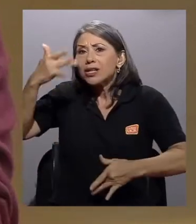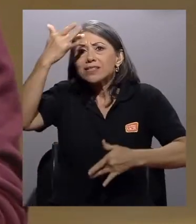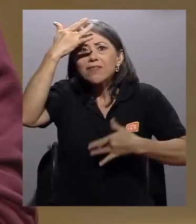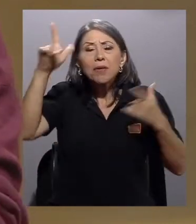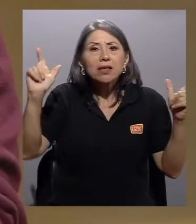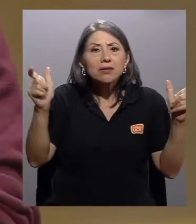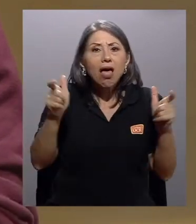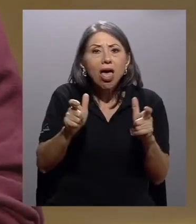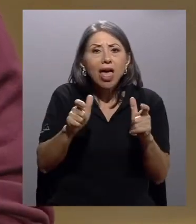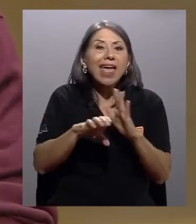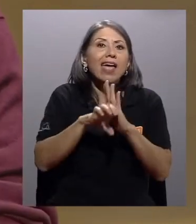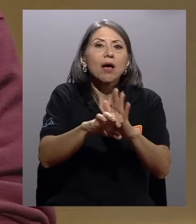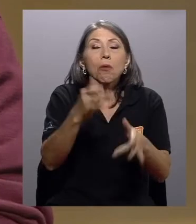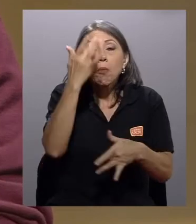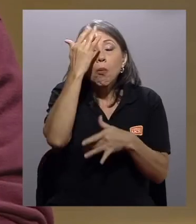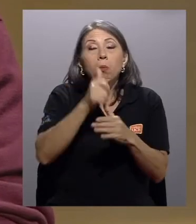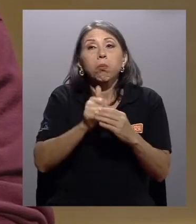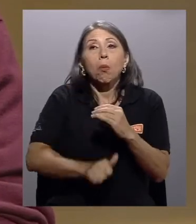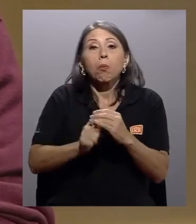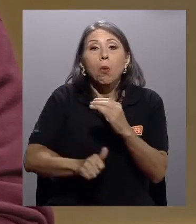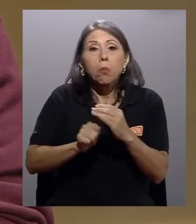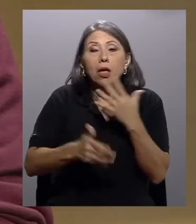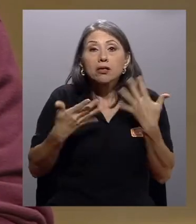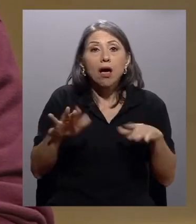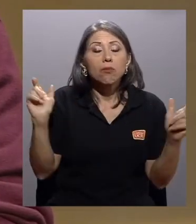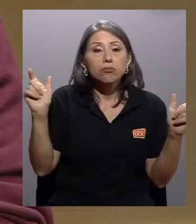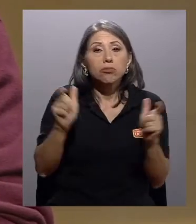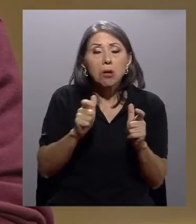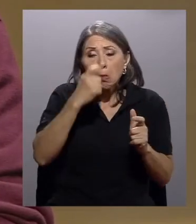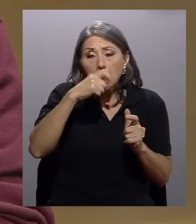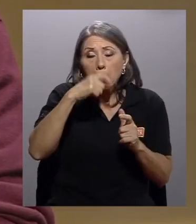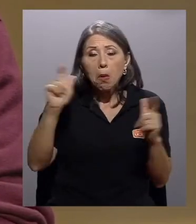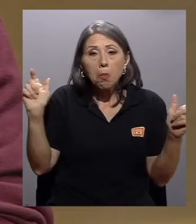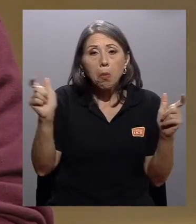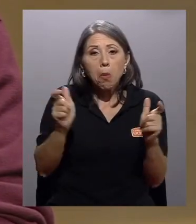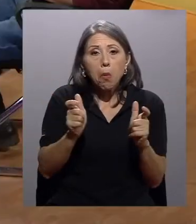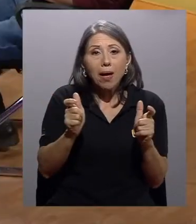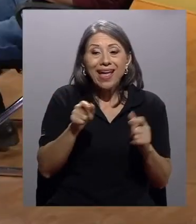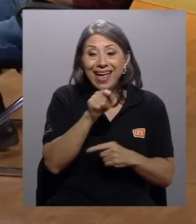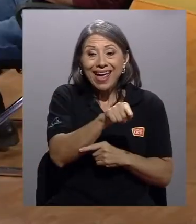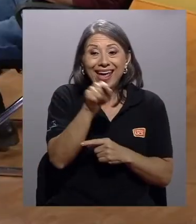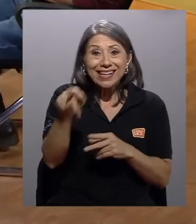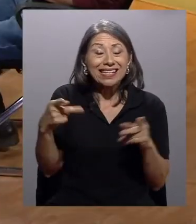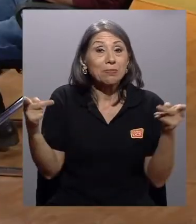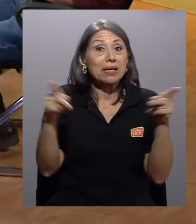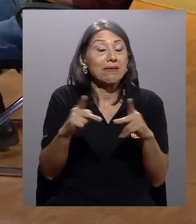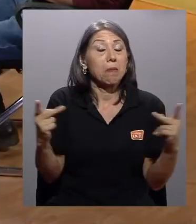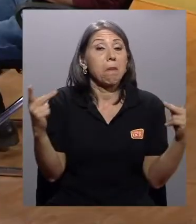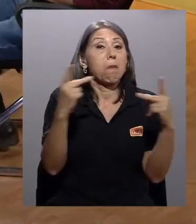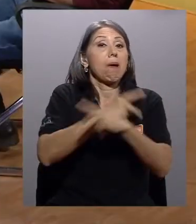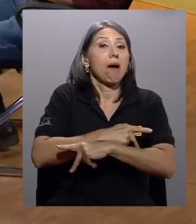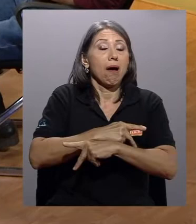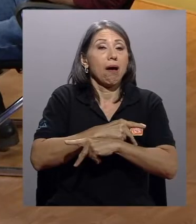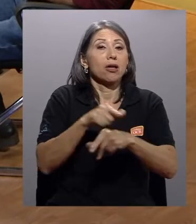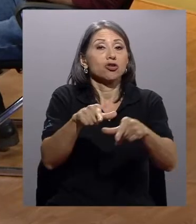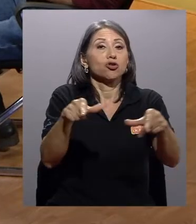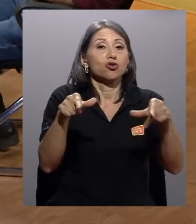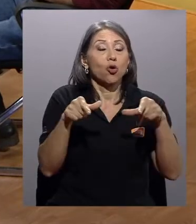las diarreas y otros, y estas se expresaban con mayor fuerza, por ejemplo, en la zona Huetar